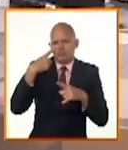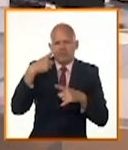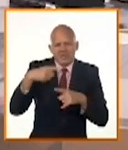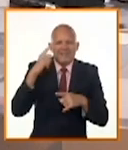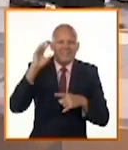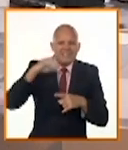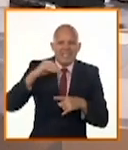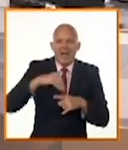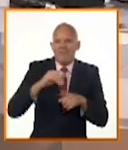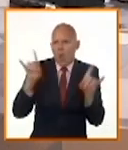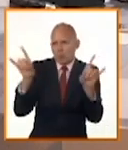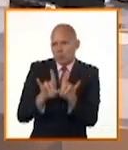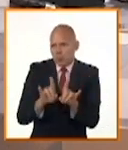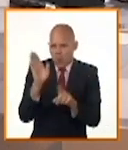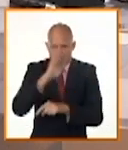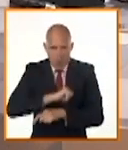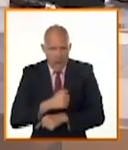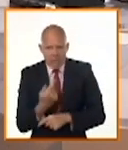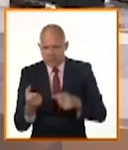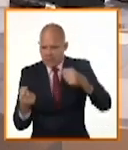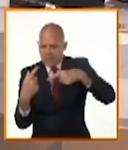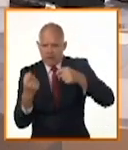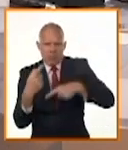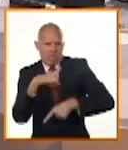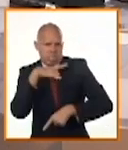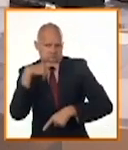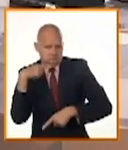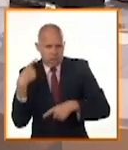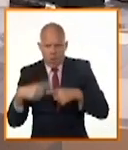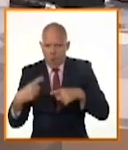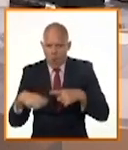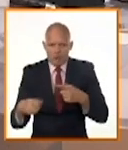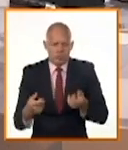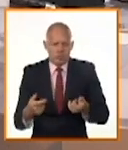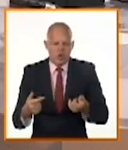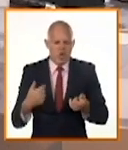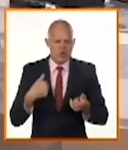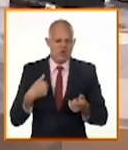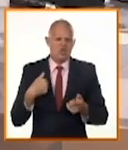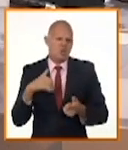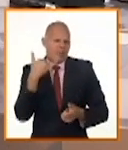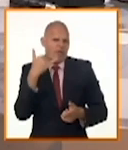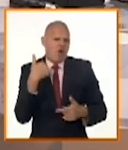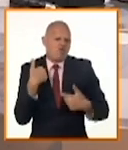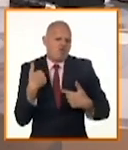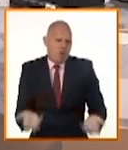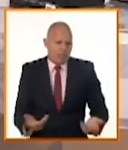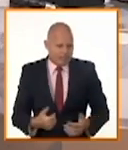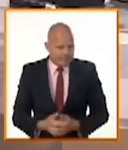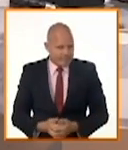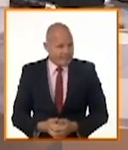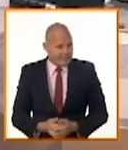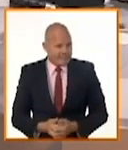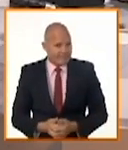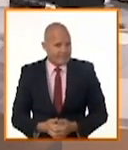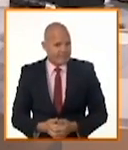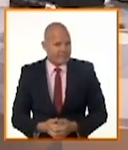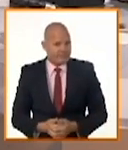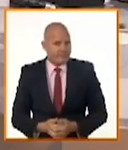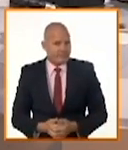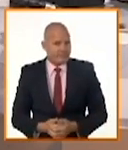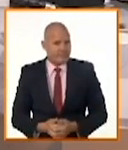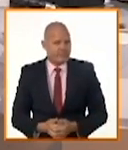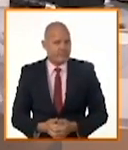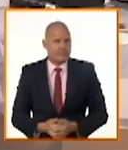quizás bien o las personas por supuesto no tienen teléfono móvil para para poder hacer esas transacciones como incluirlas dentro de la bancarización